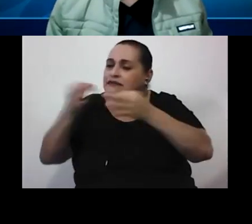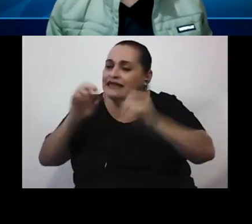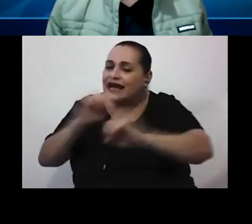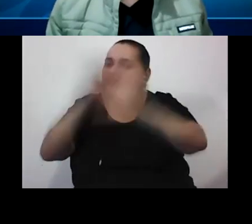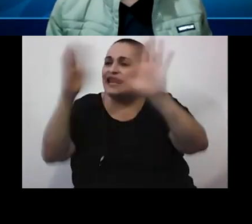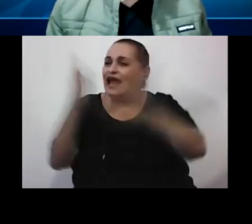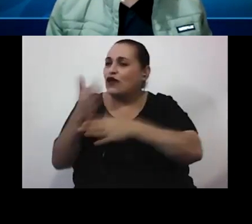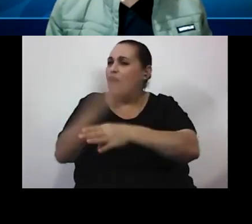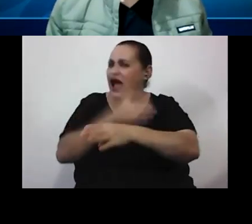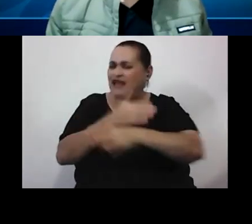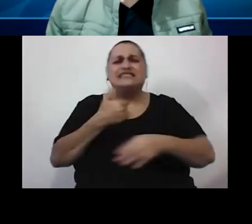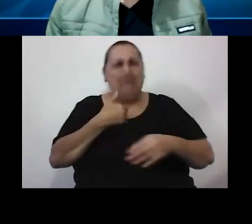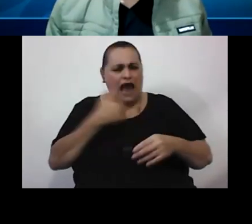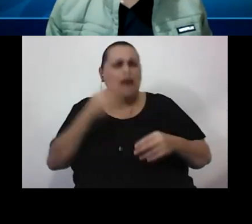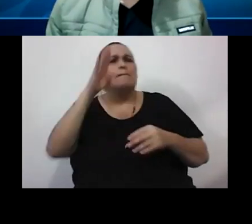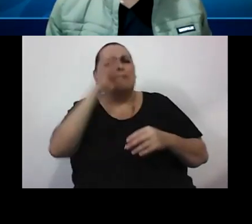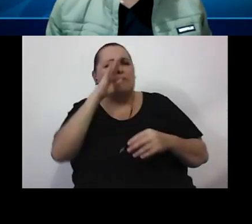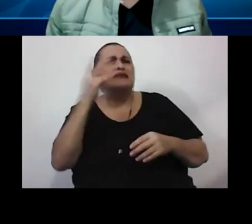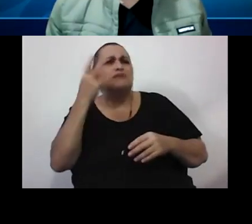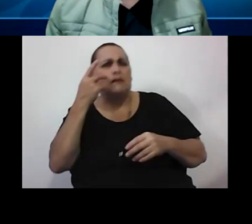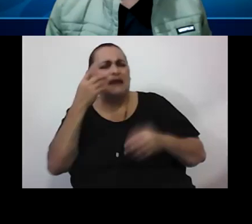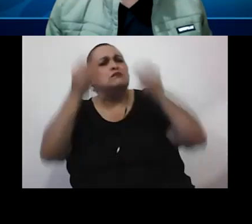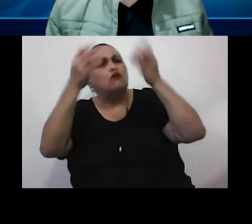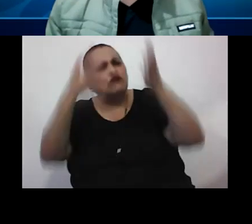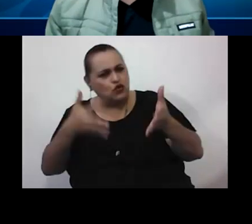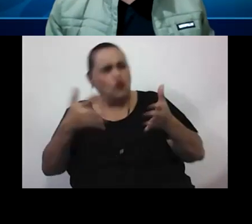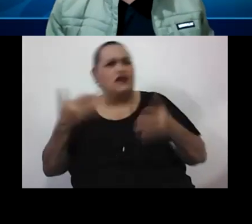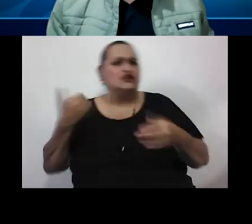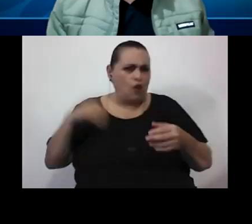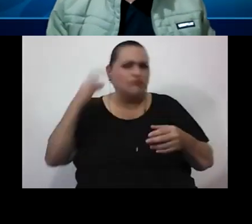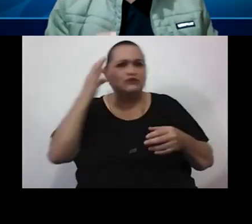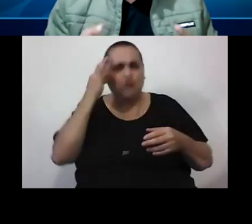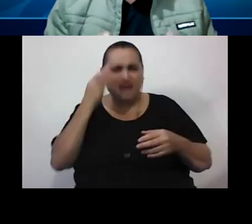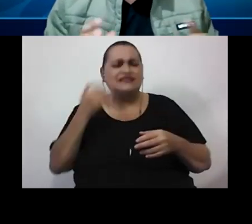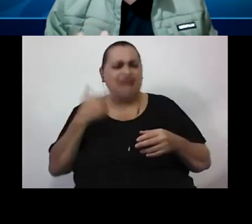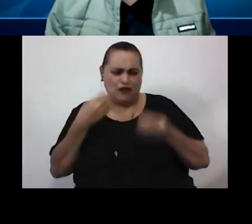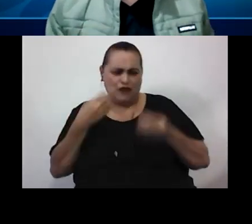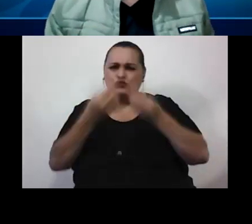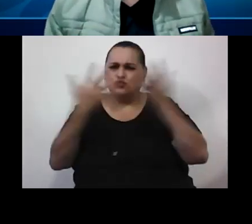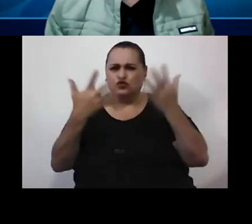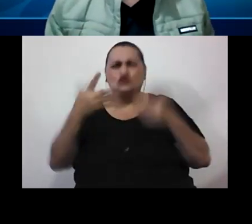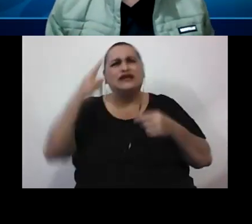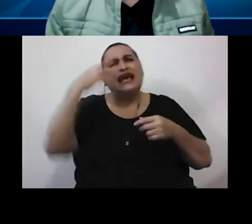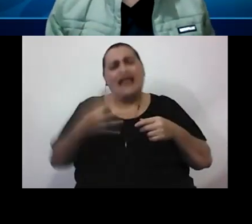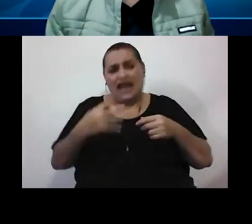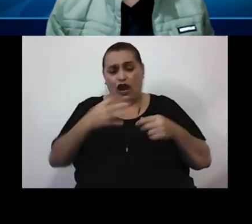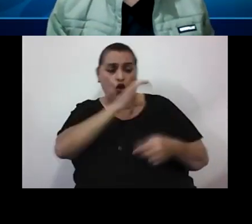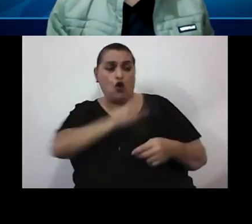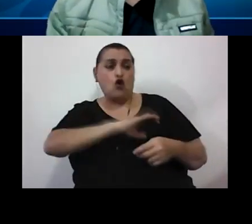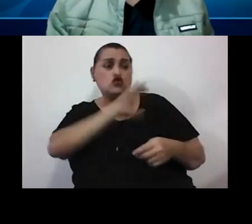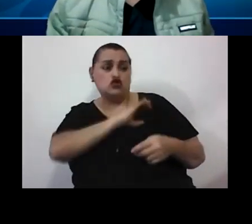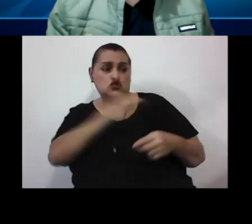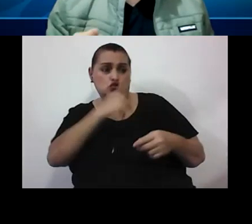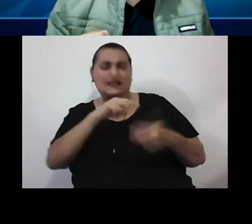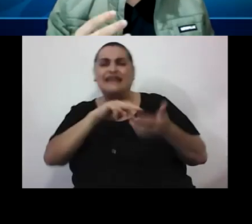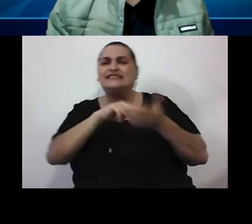muchas docentes y docentes, hombres y mujeres, que consideran que ciertos comportamientos son un desafío, como